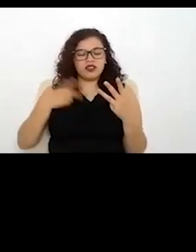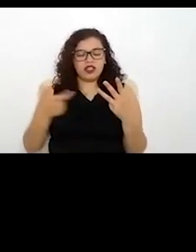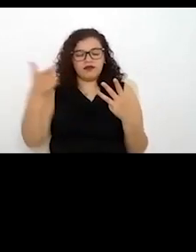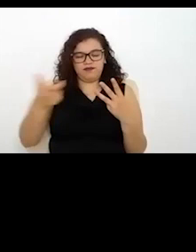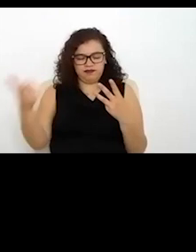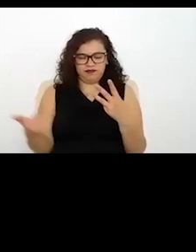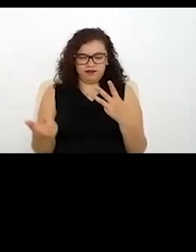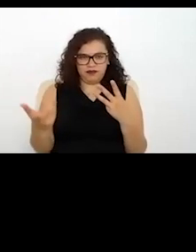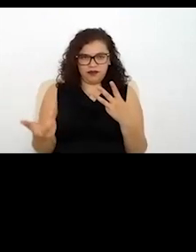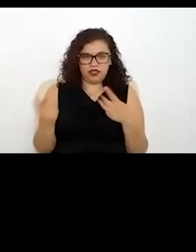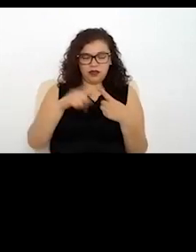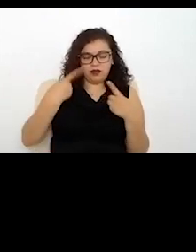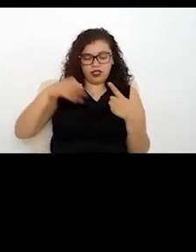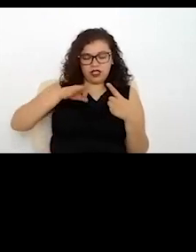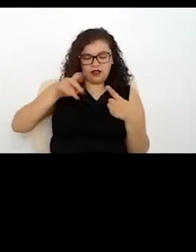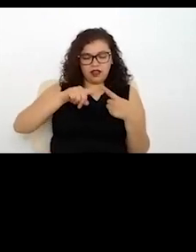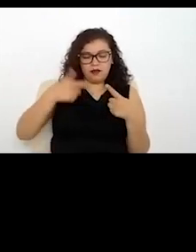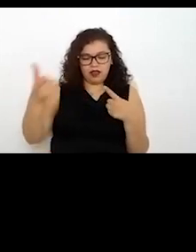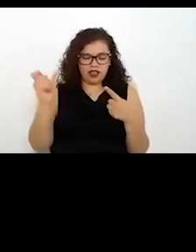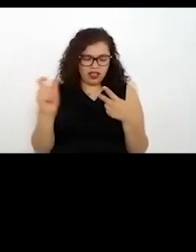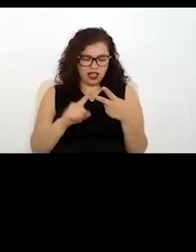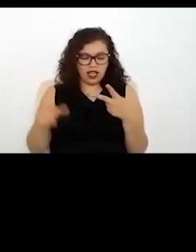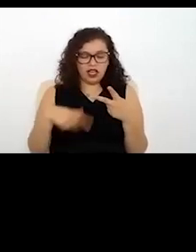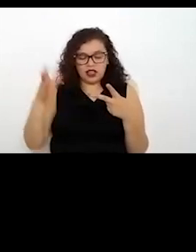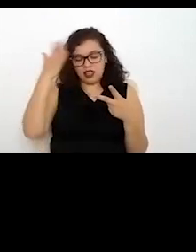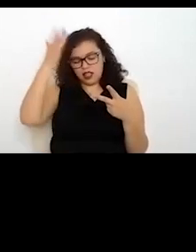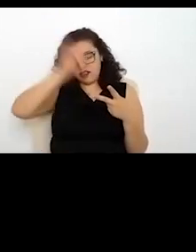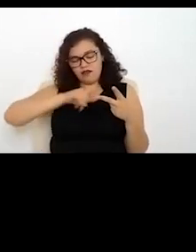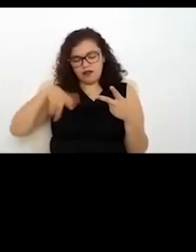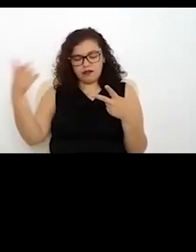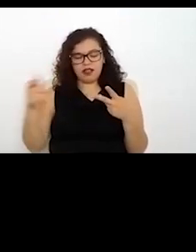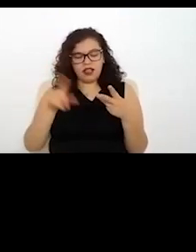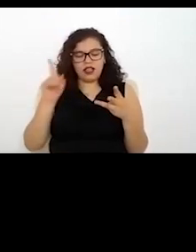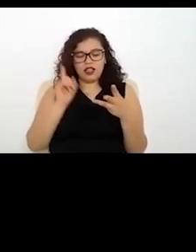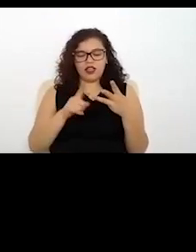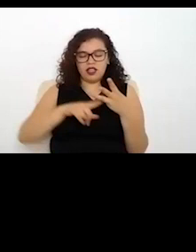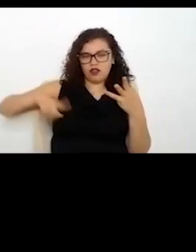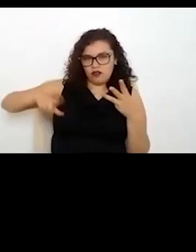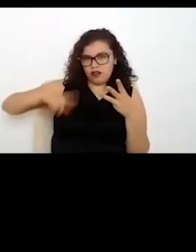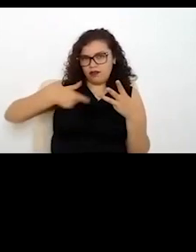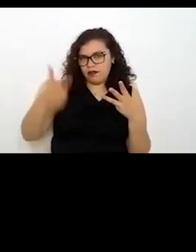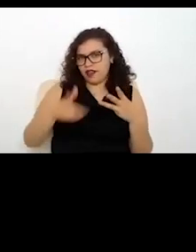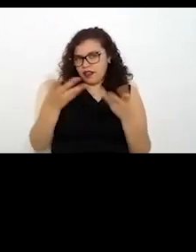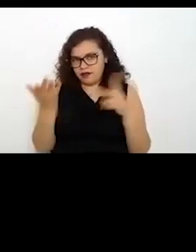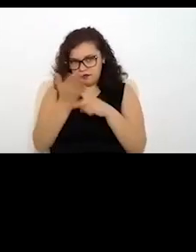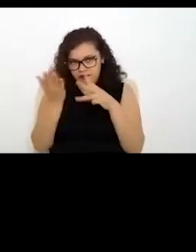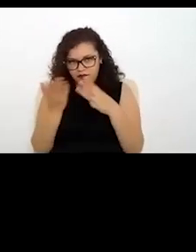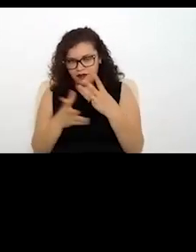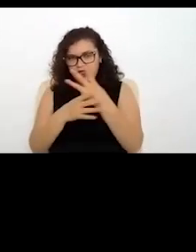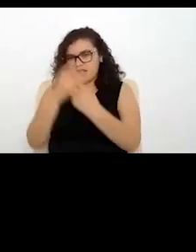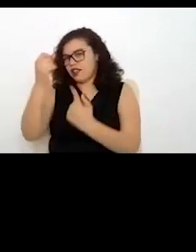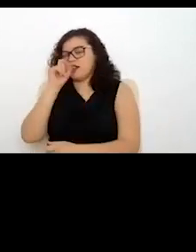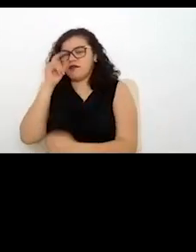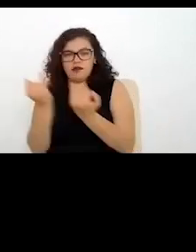una proporción que pone el trabajador, una proporción que pone el patrón y una proporción que pone el gobierno. De igual manera, es lo mismo que pasa en el Seguro